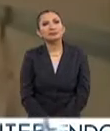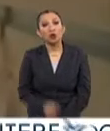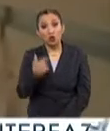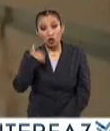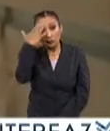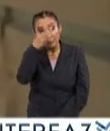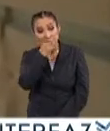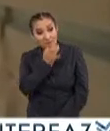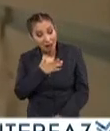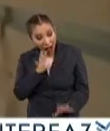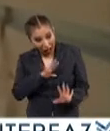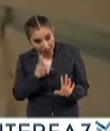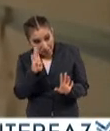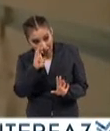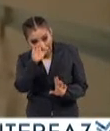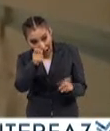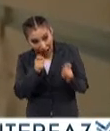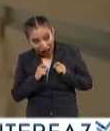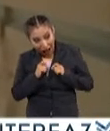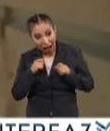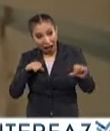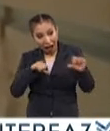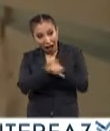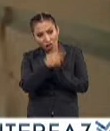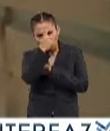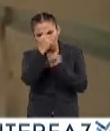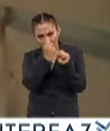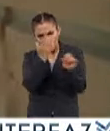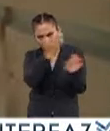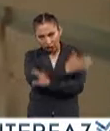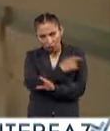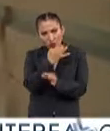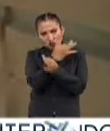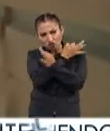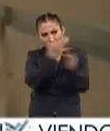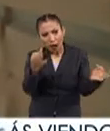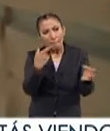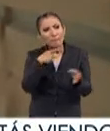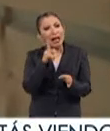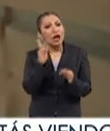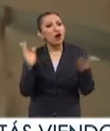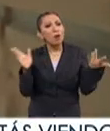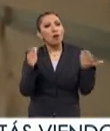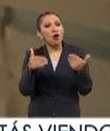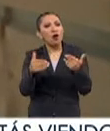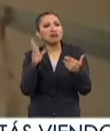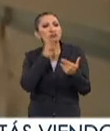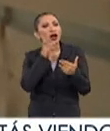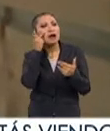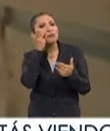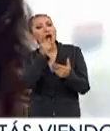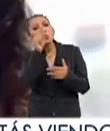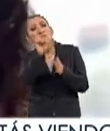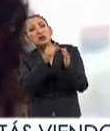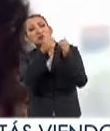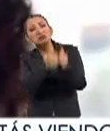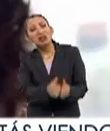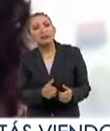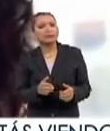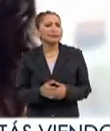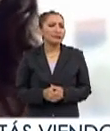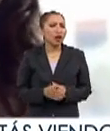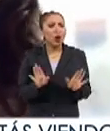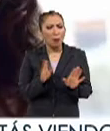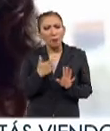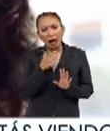Cuando supe del intercambio hace como 2 años que salió uno, pero era como un piloto que no, de más de un mes, y